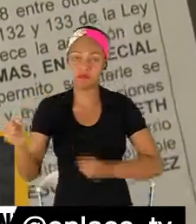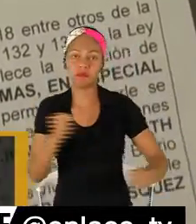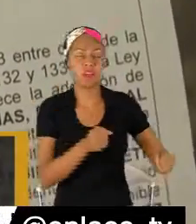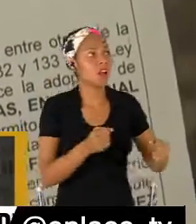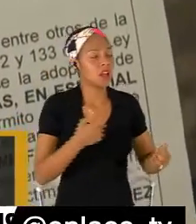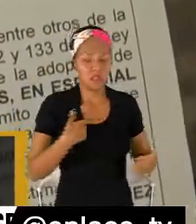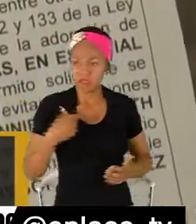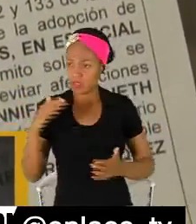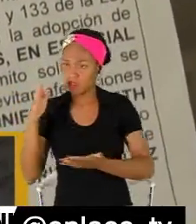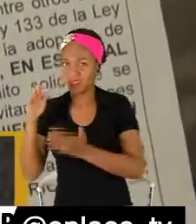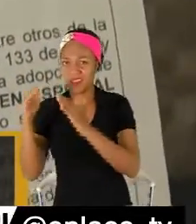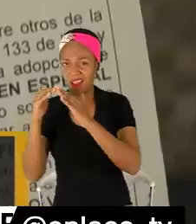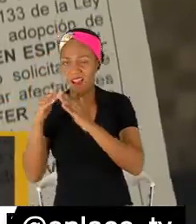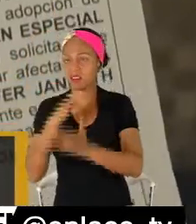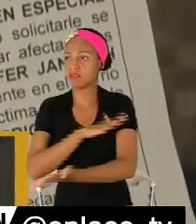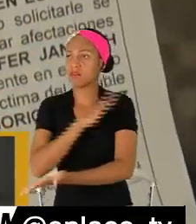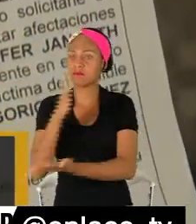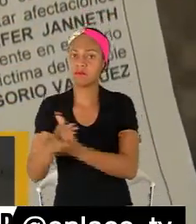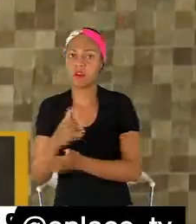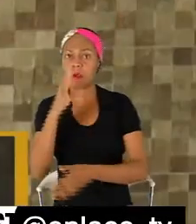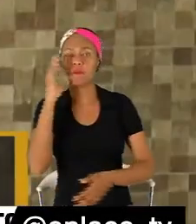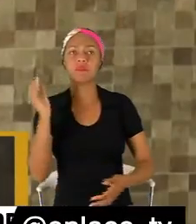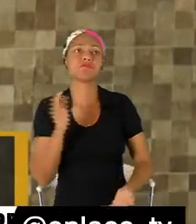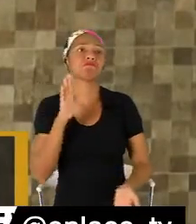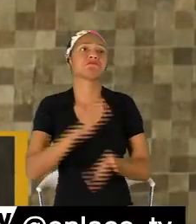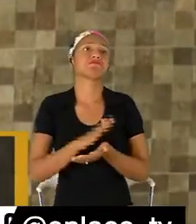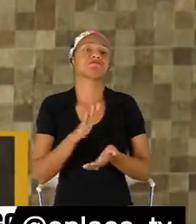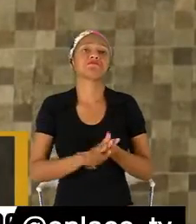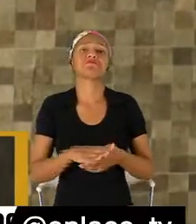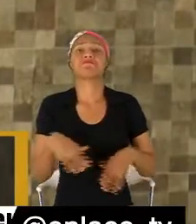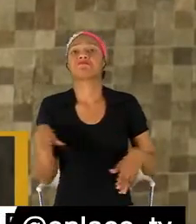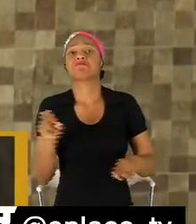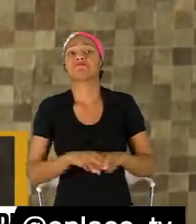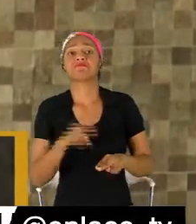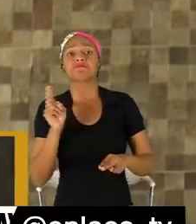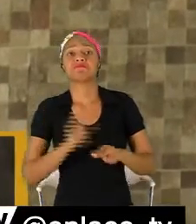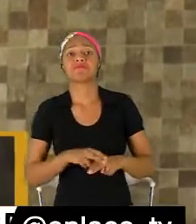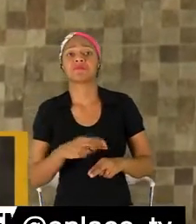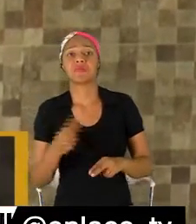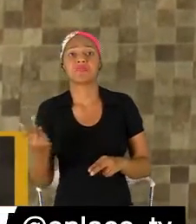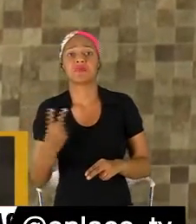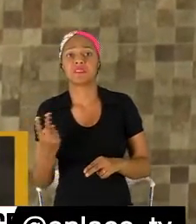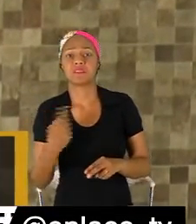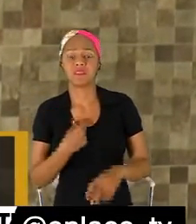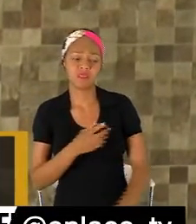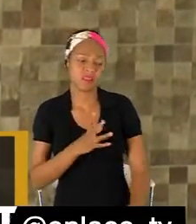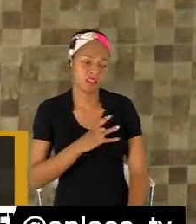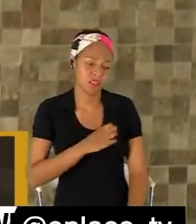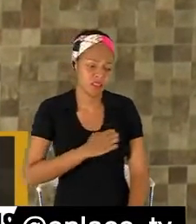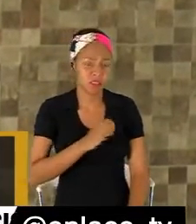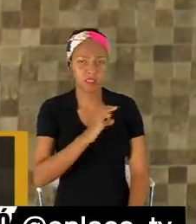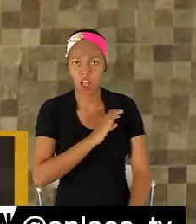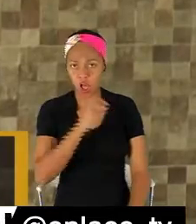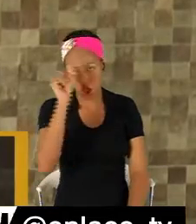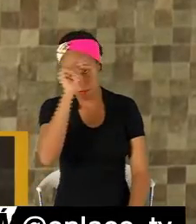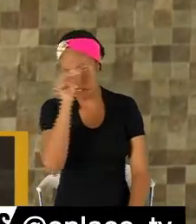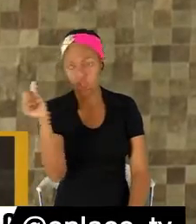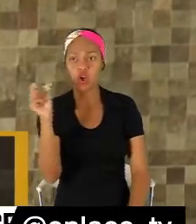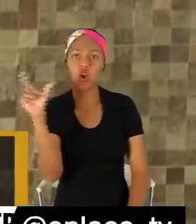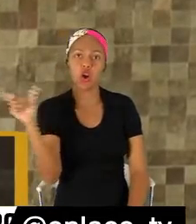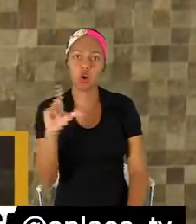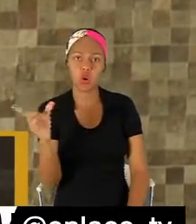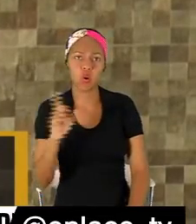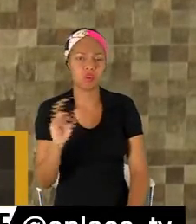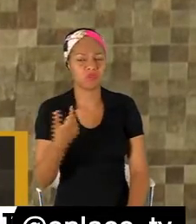de él ese día, él como si nada, tranquilo, relajado. Pasé ese viernes mal, viernes, sábado, domingo, lunes no